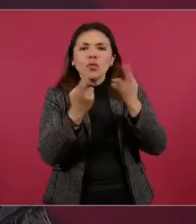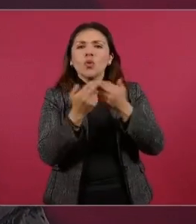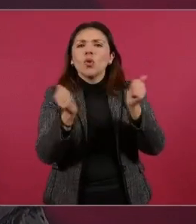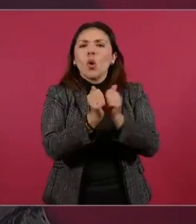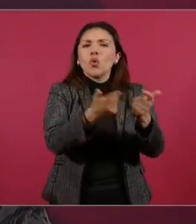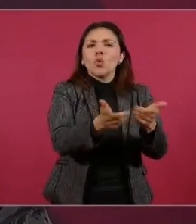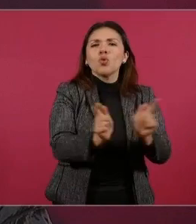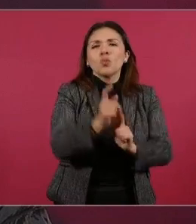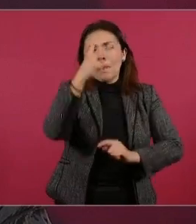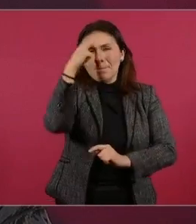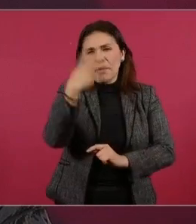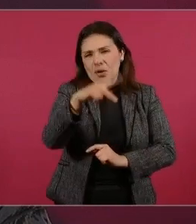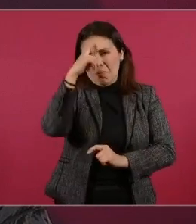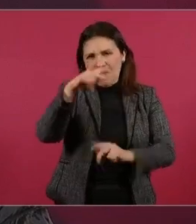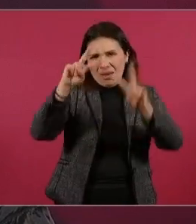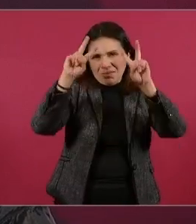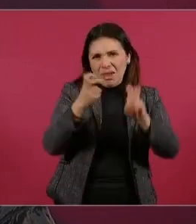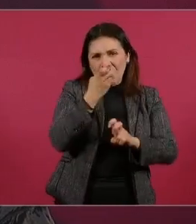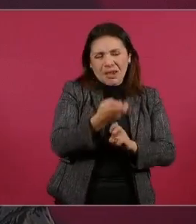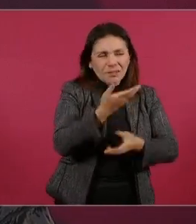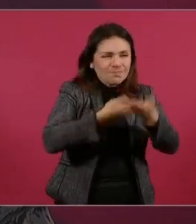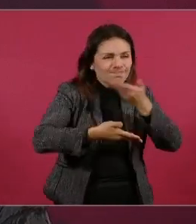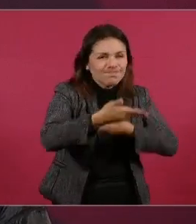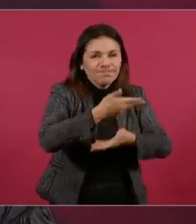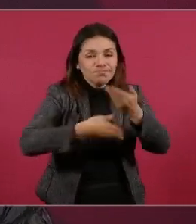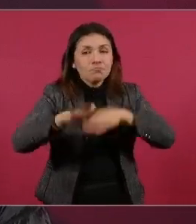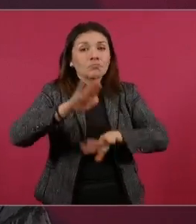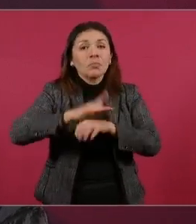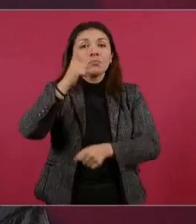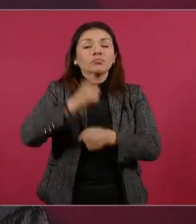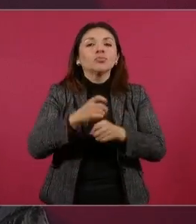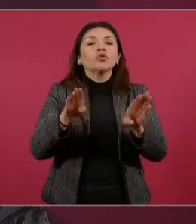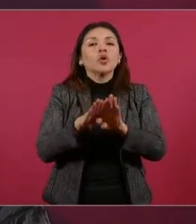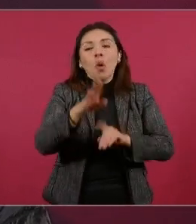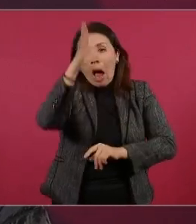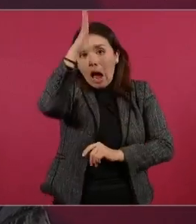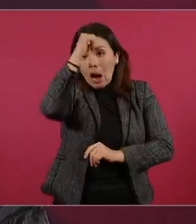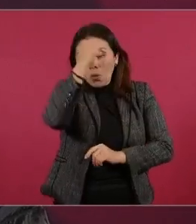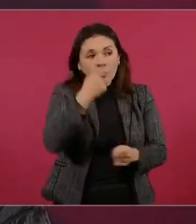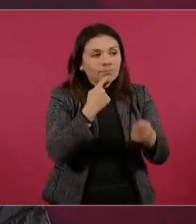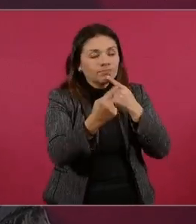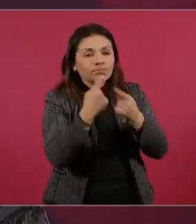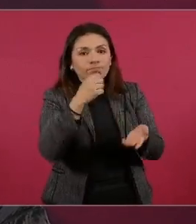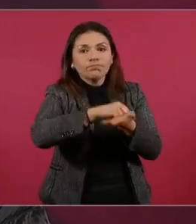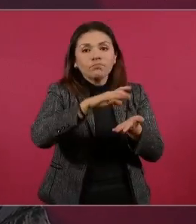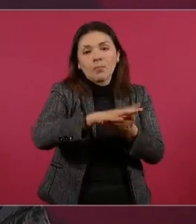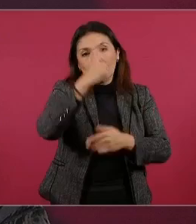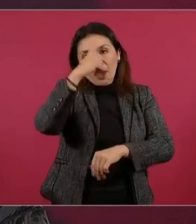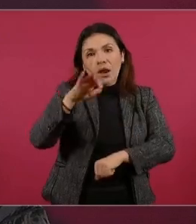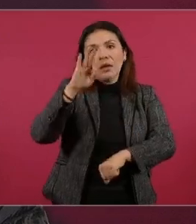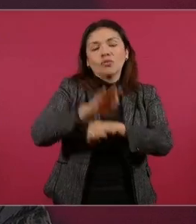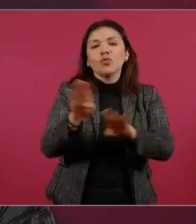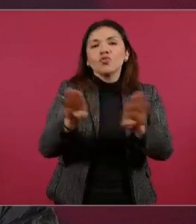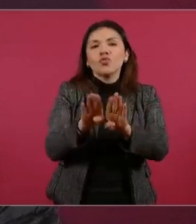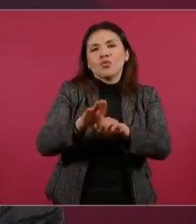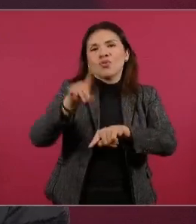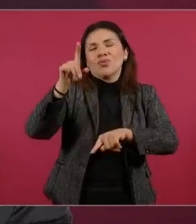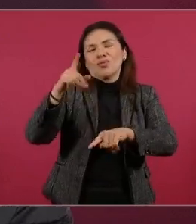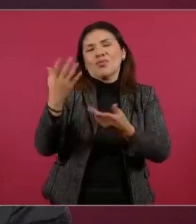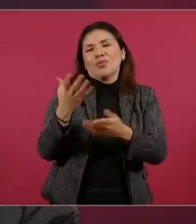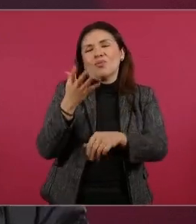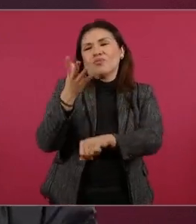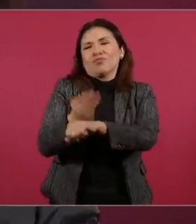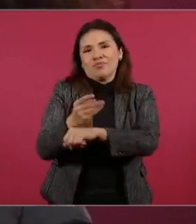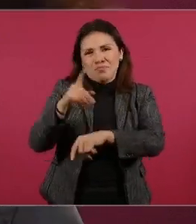atendiendo este tema en específico sobre todo llegando a ciertos acuerdos que tengan que ver con acciones de remediación Entonces si le